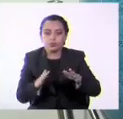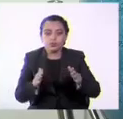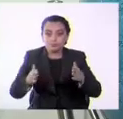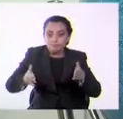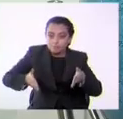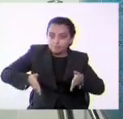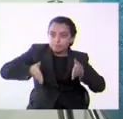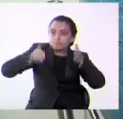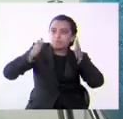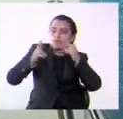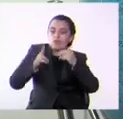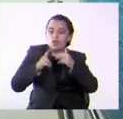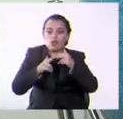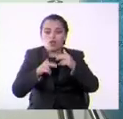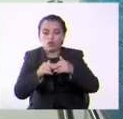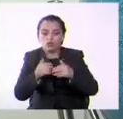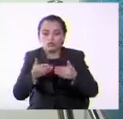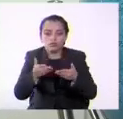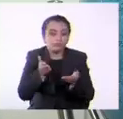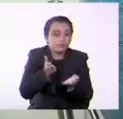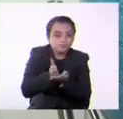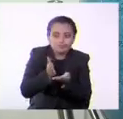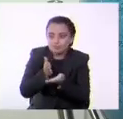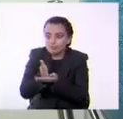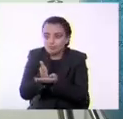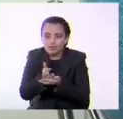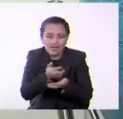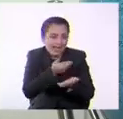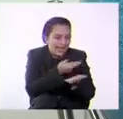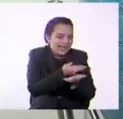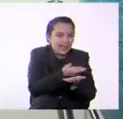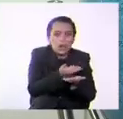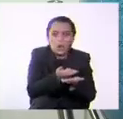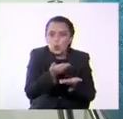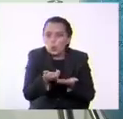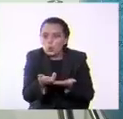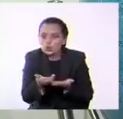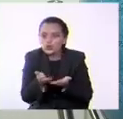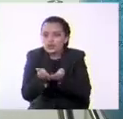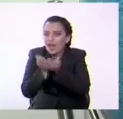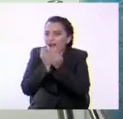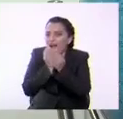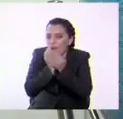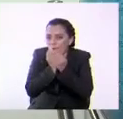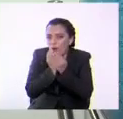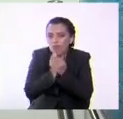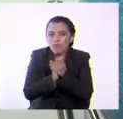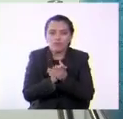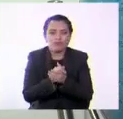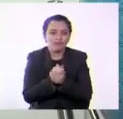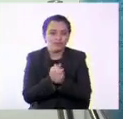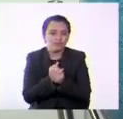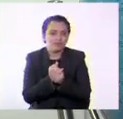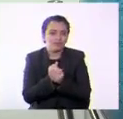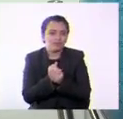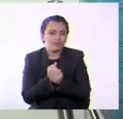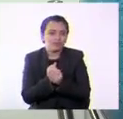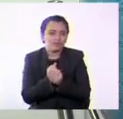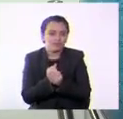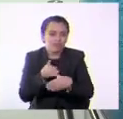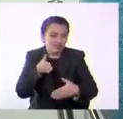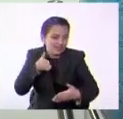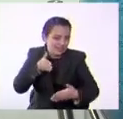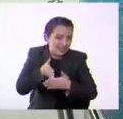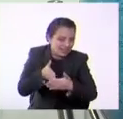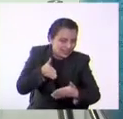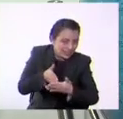llegar a limitar también los accesos de recursos que nosotros tengamos, como agua, y que al final también limitan